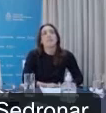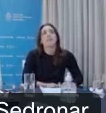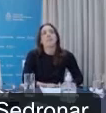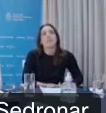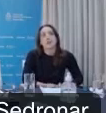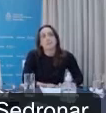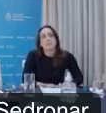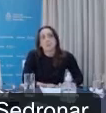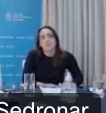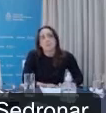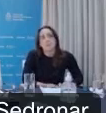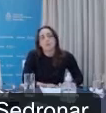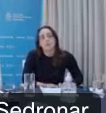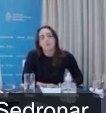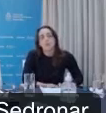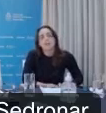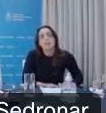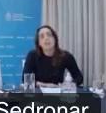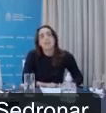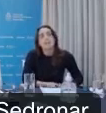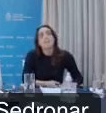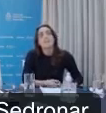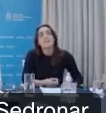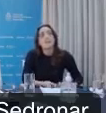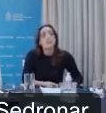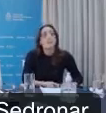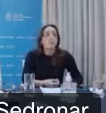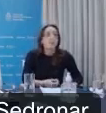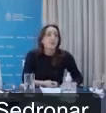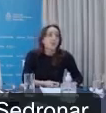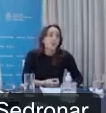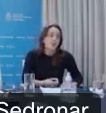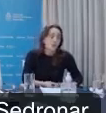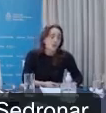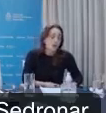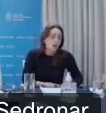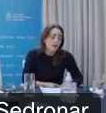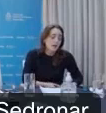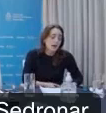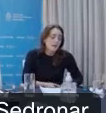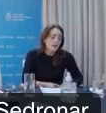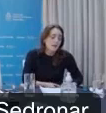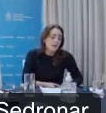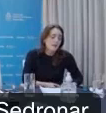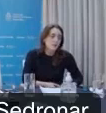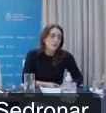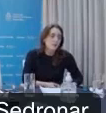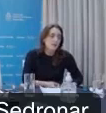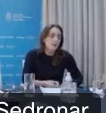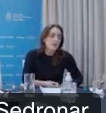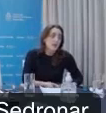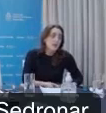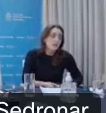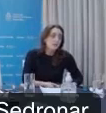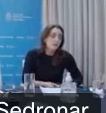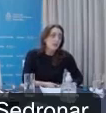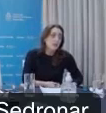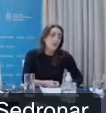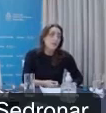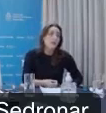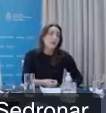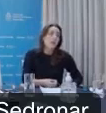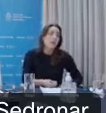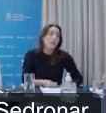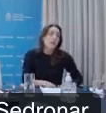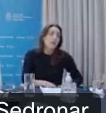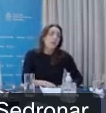Si nosotros pensamos, por ejemplo, en un grupo de jóvenes que tiene la misma edad, ¿no?, pero empezamos como a pensar en sus realidades, ¿no?, sabemos